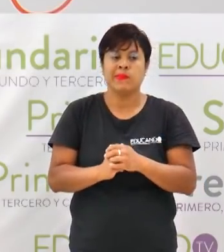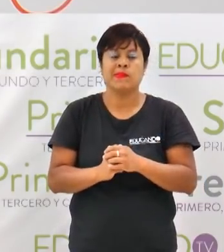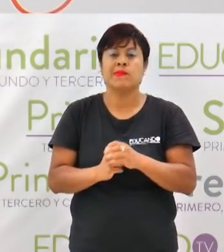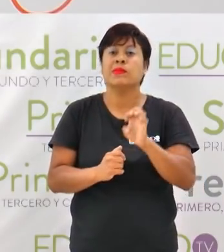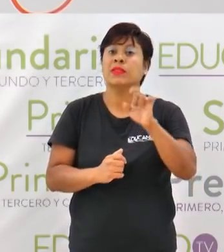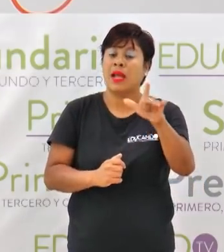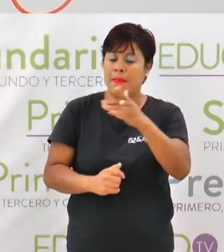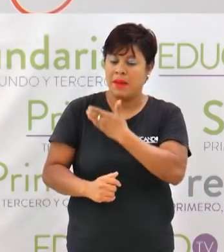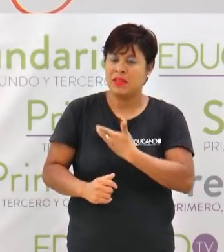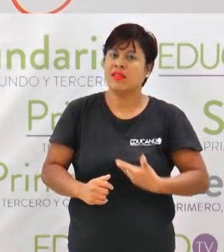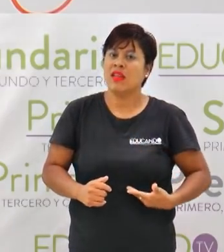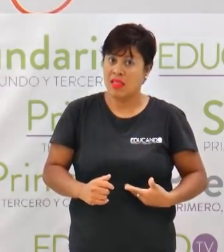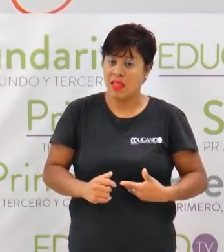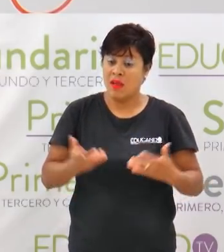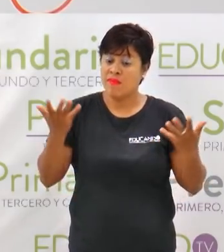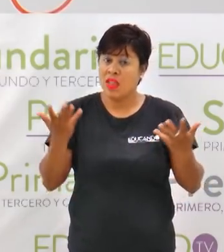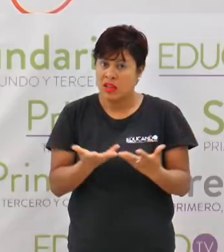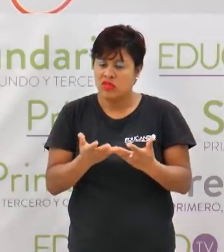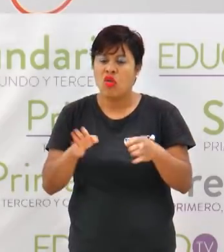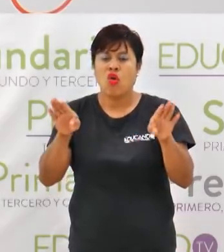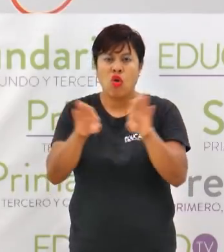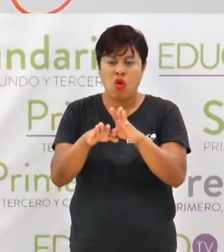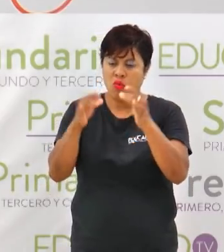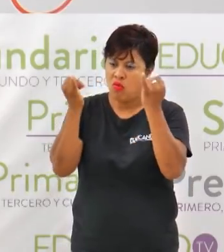bien, nuevamente tenemos un sujeto acá.